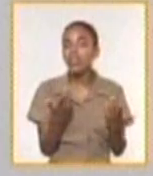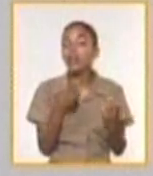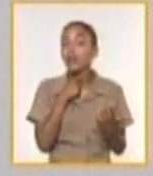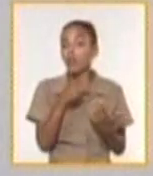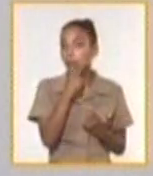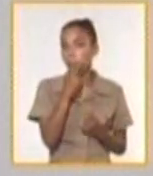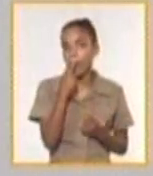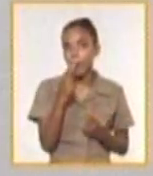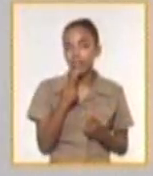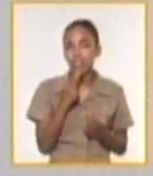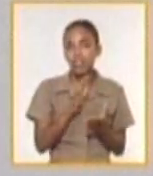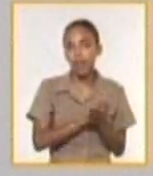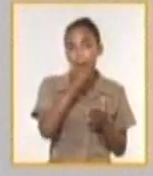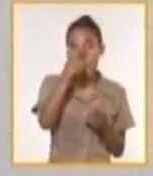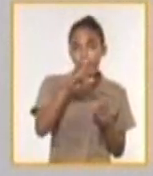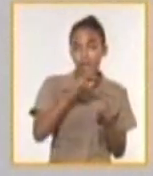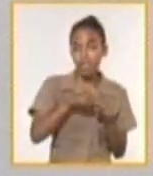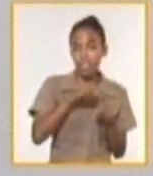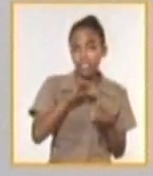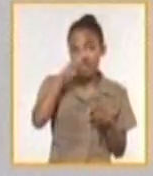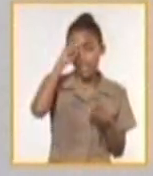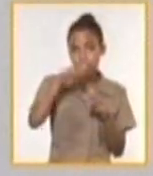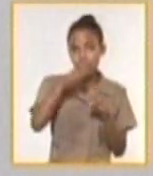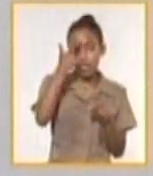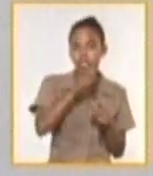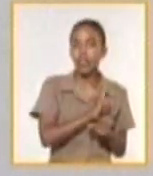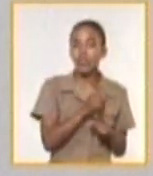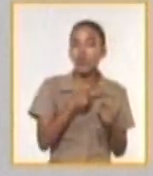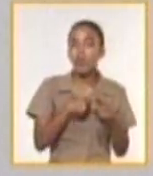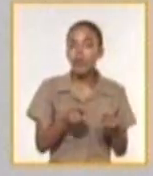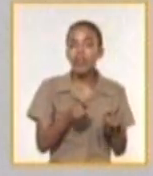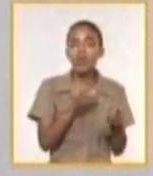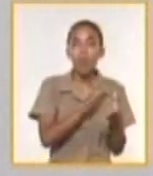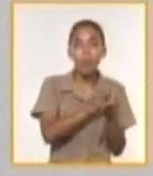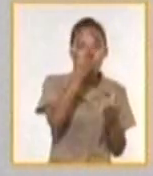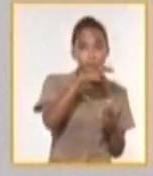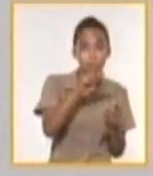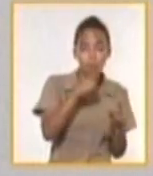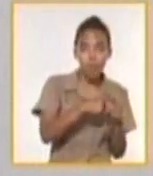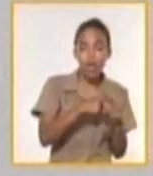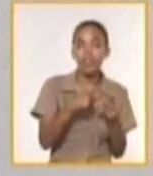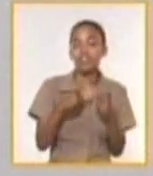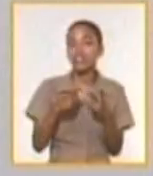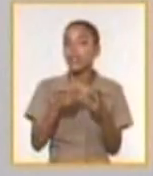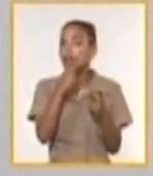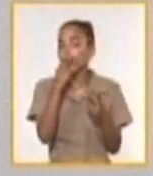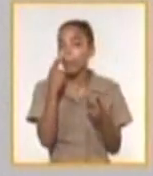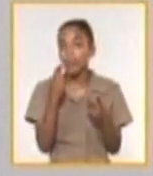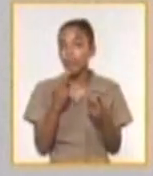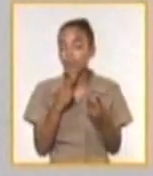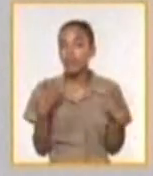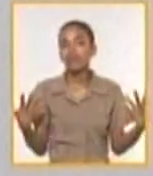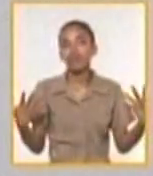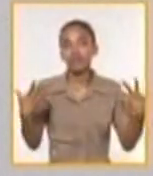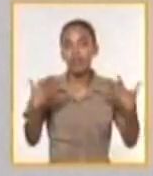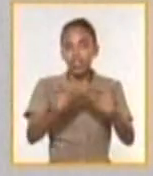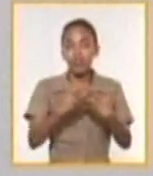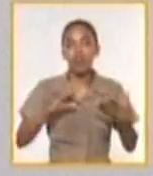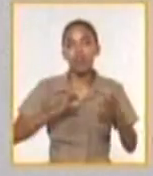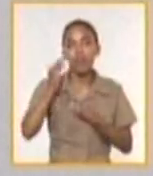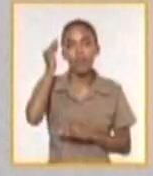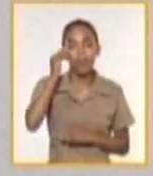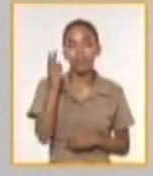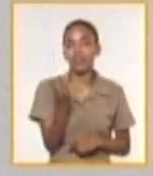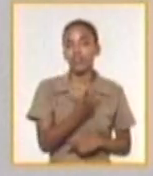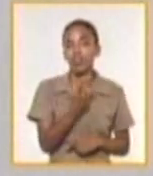era marxista, pero hay un engarce natural entre el pensamiento martiano y el marxismo, un engarce que es obvio en